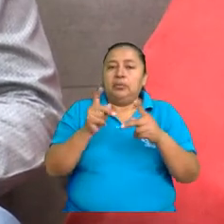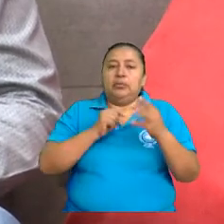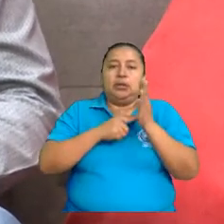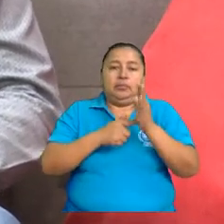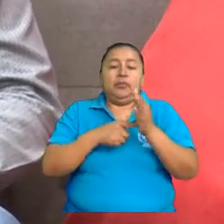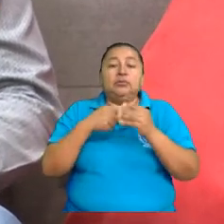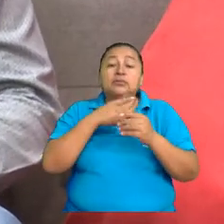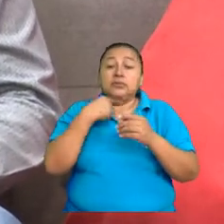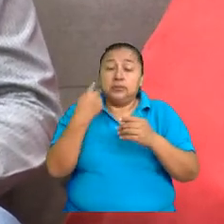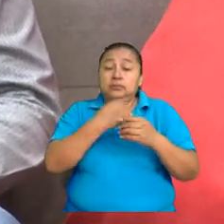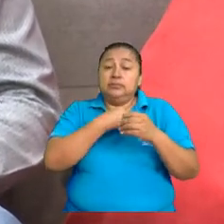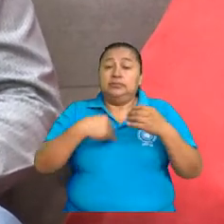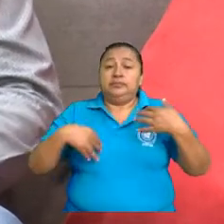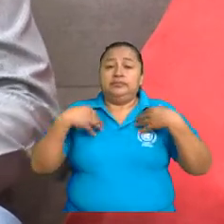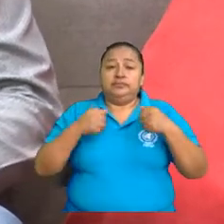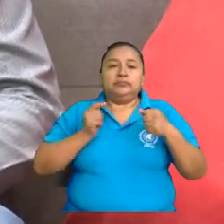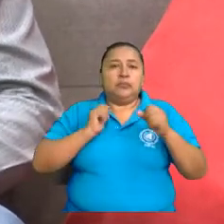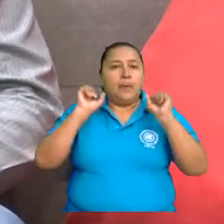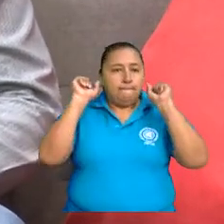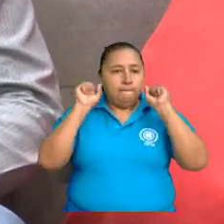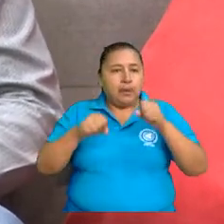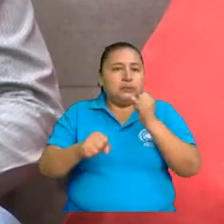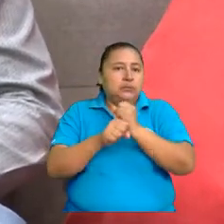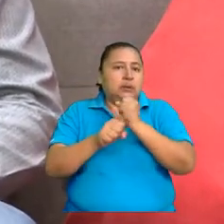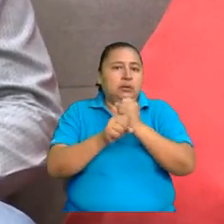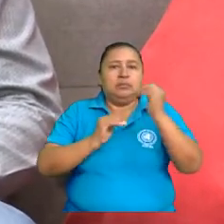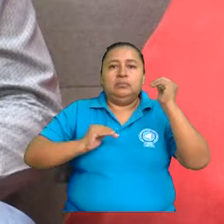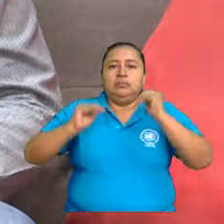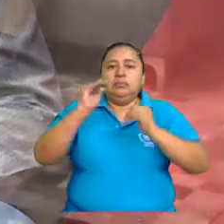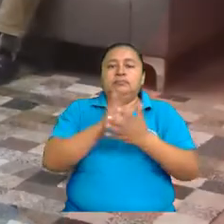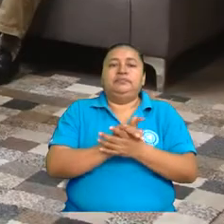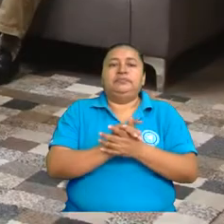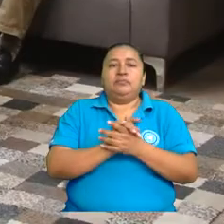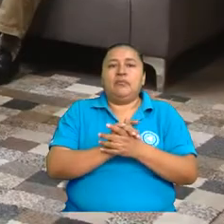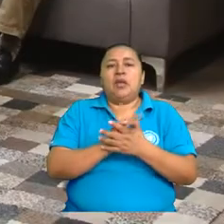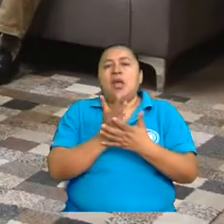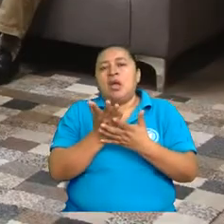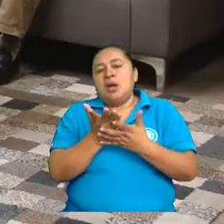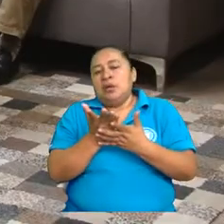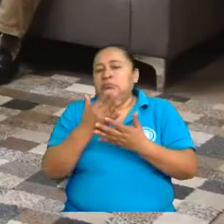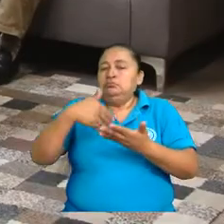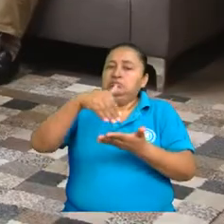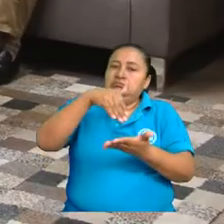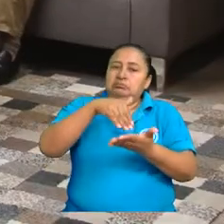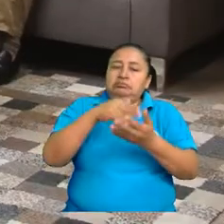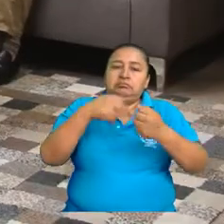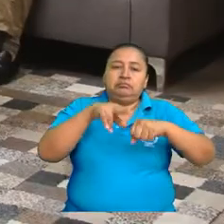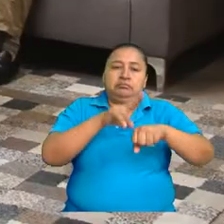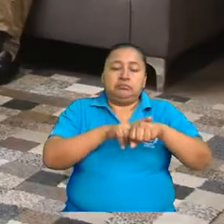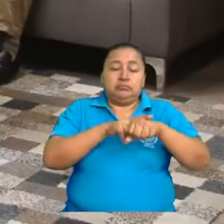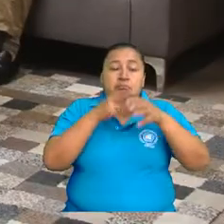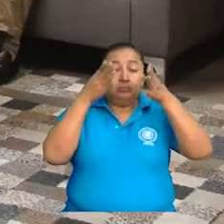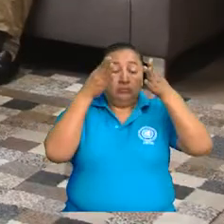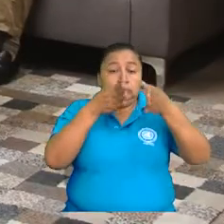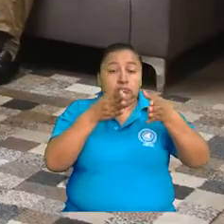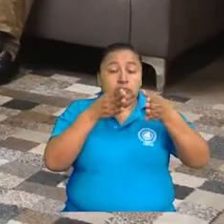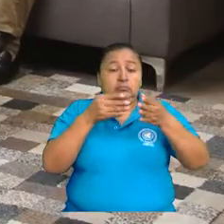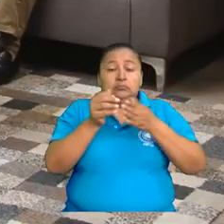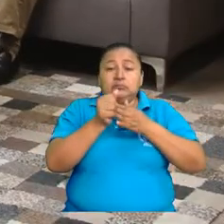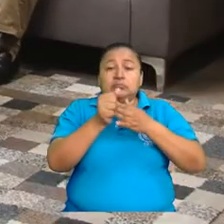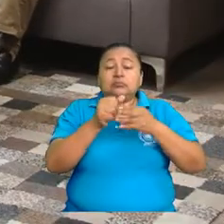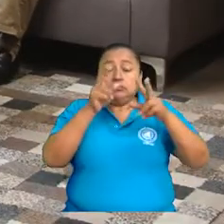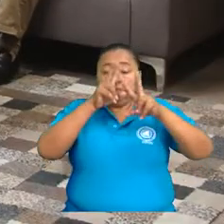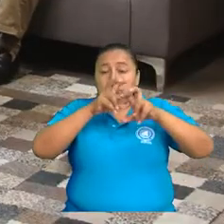entendemos que el Ministerio de Salud tiene una capacidad de respuesta mayor. El Centro Nacional de Diagnóstico y Referencia, que es